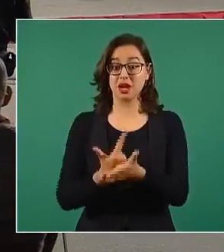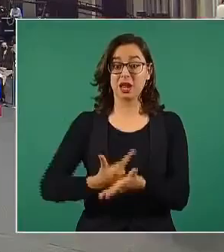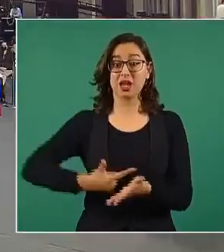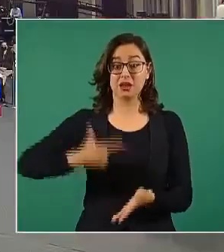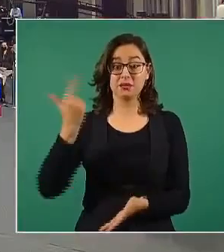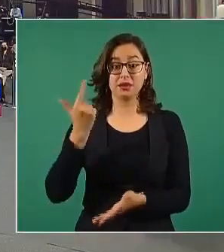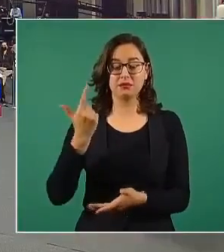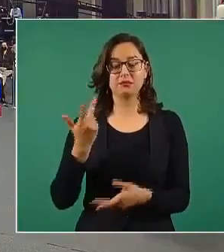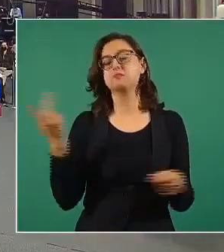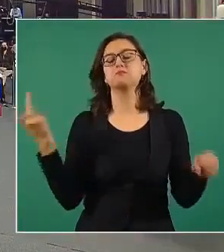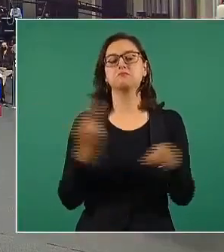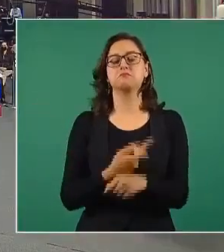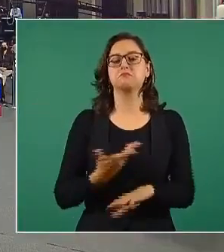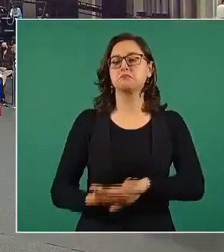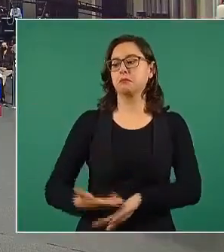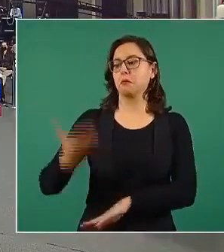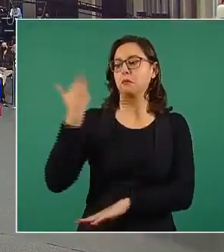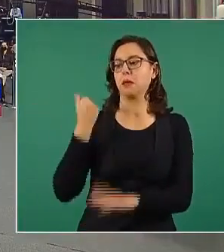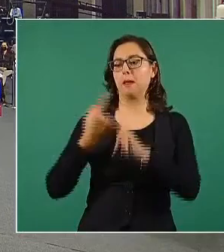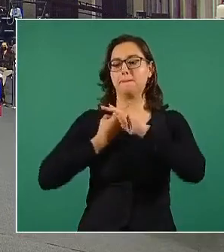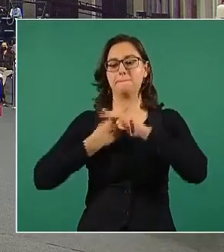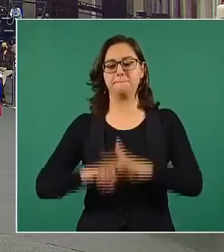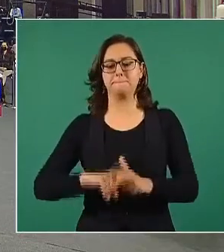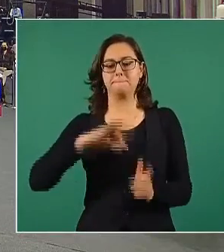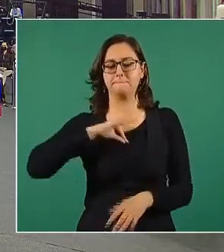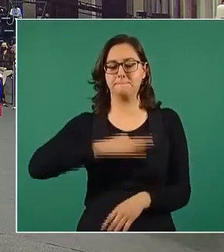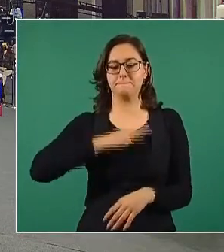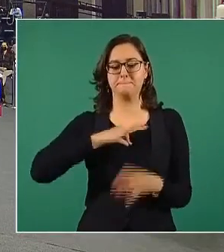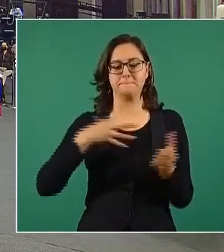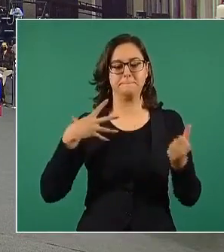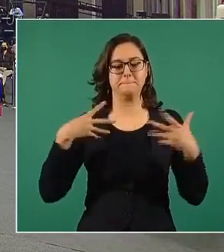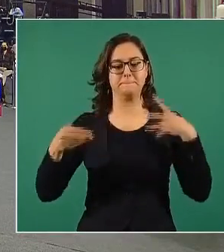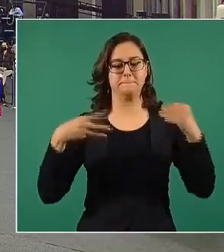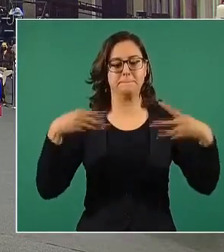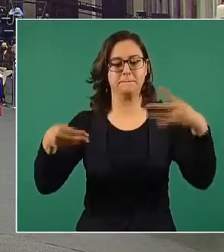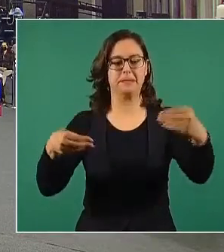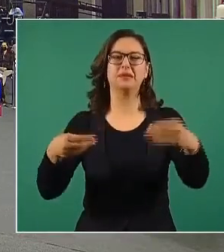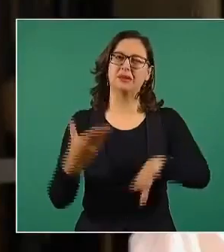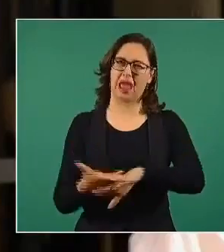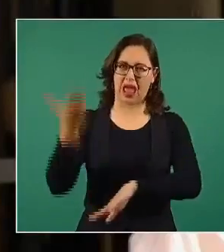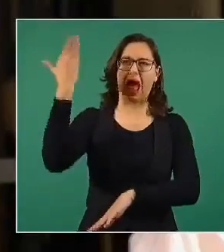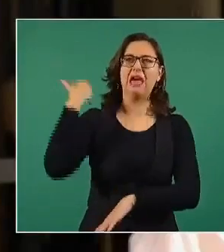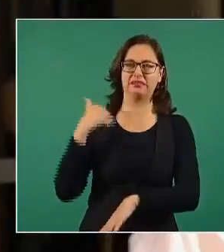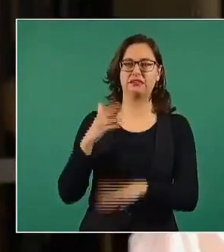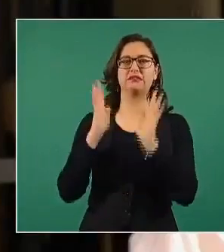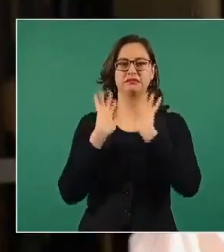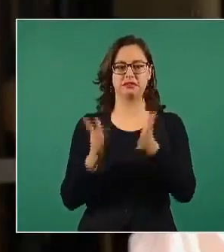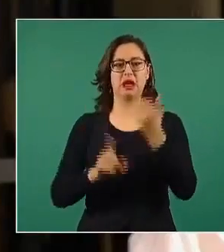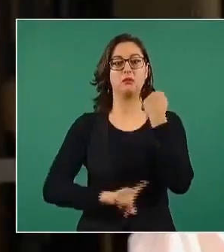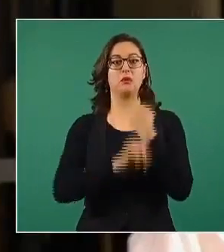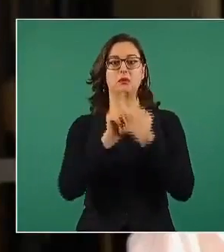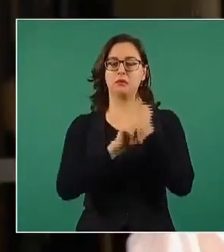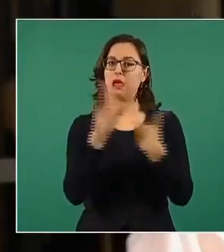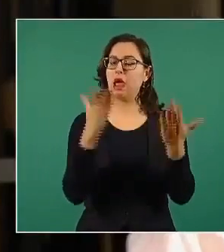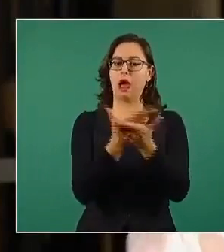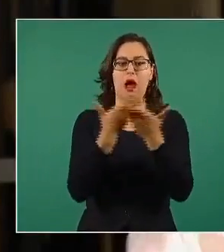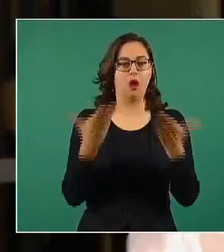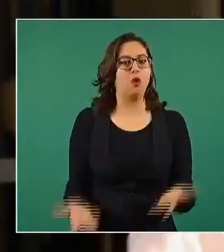Esto viene desde la pandemia, es más, desde antes de la pandemia, y ahora se ha agudizado. De acuerdo a una